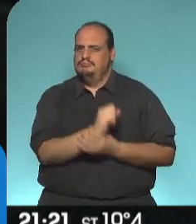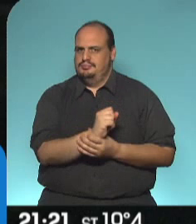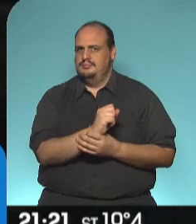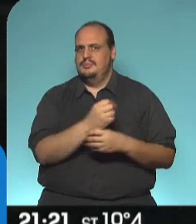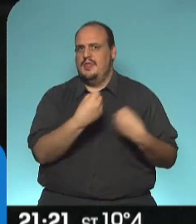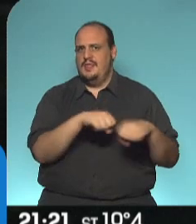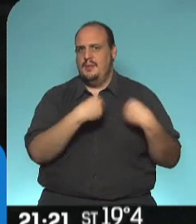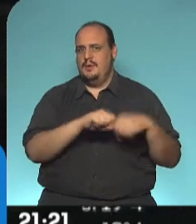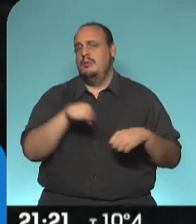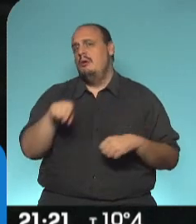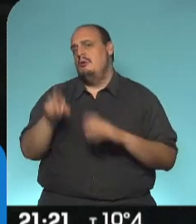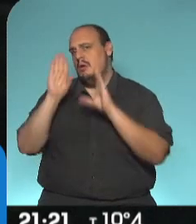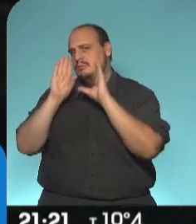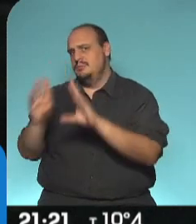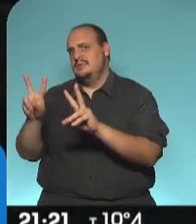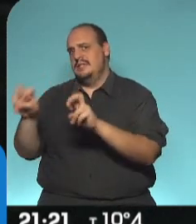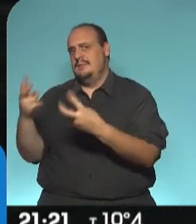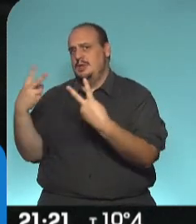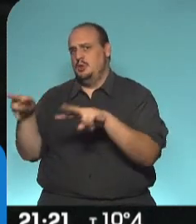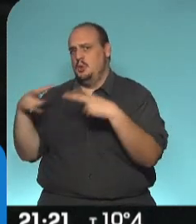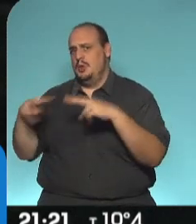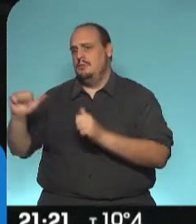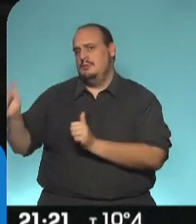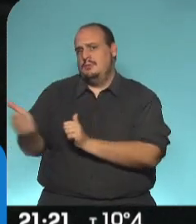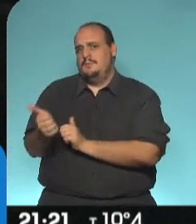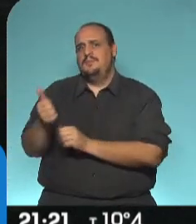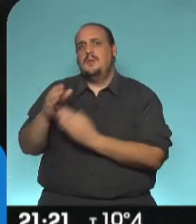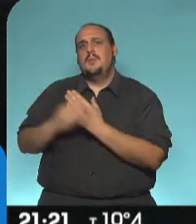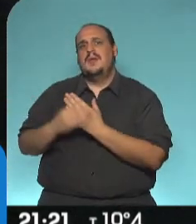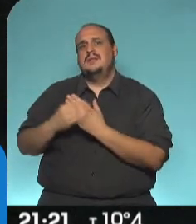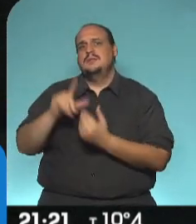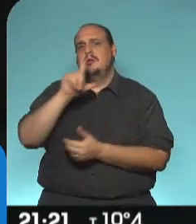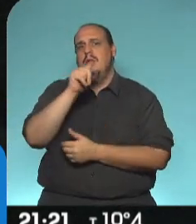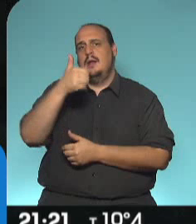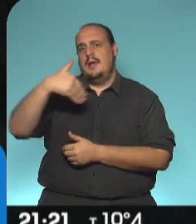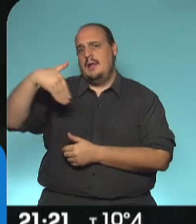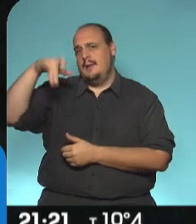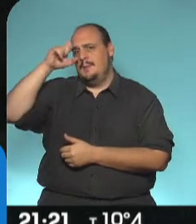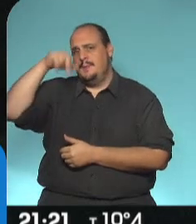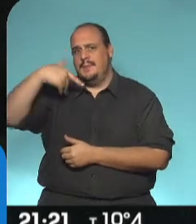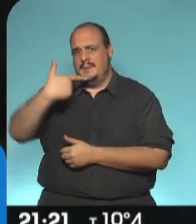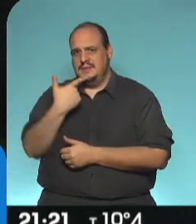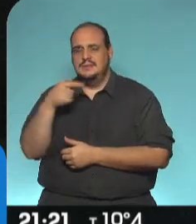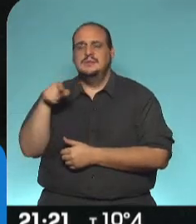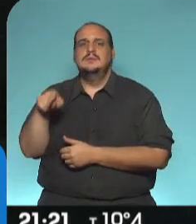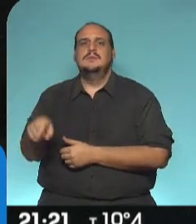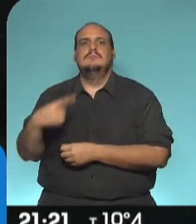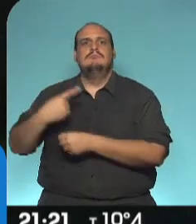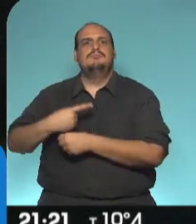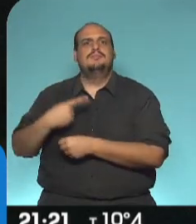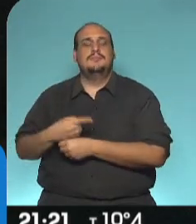hablar de turismo estamos con matías lammers lo primero en principal hay que decir que se recibió